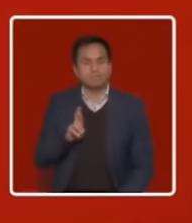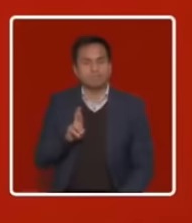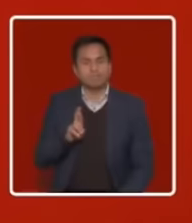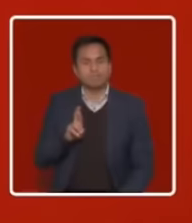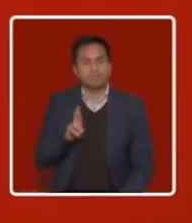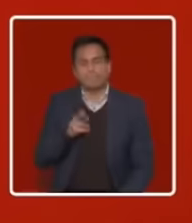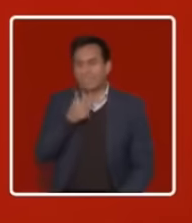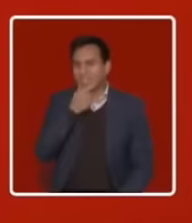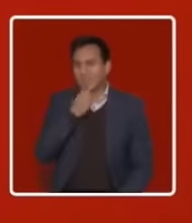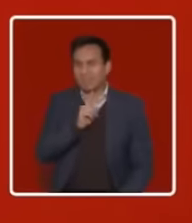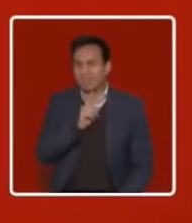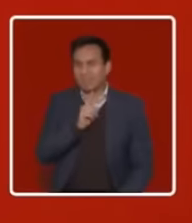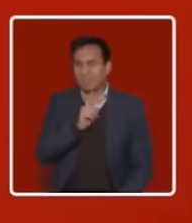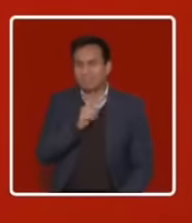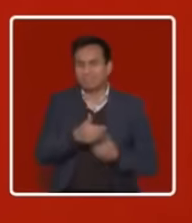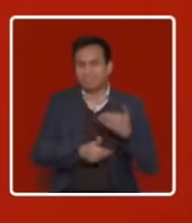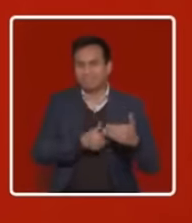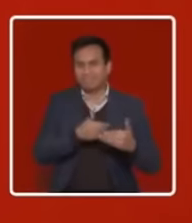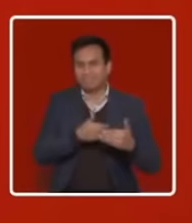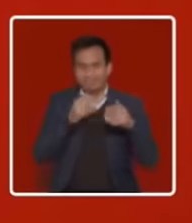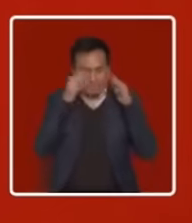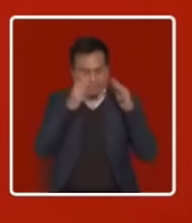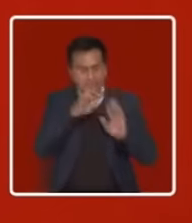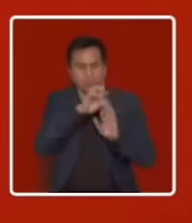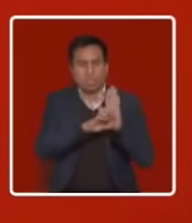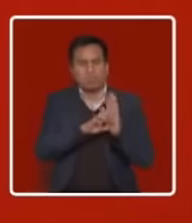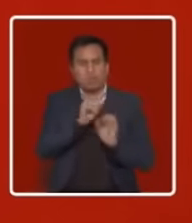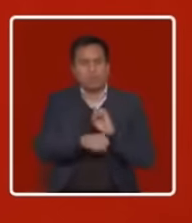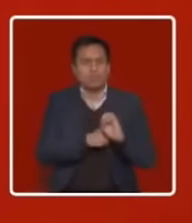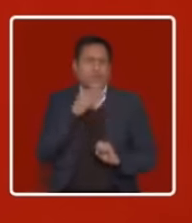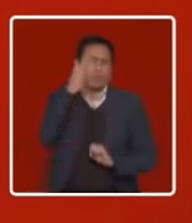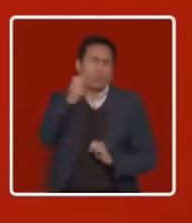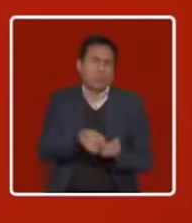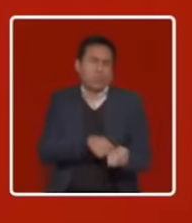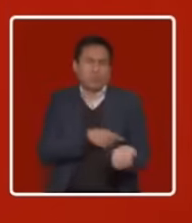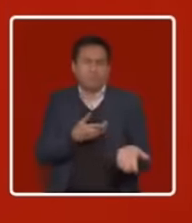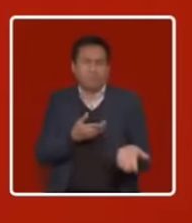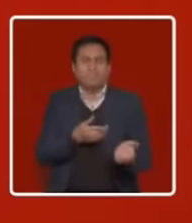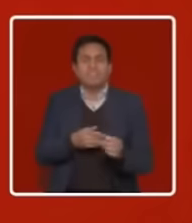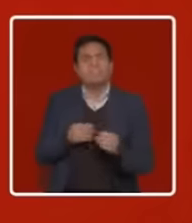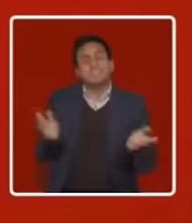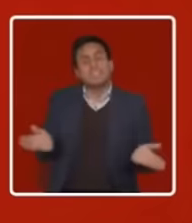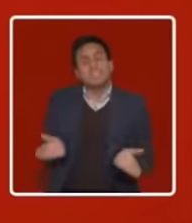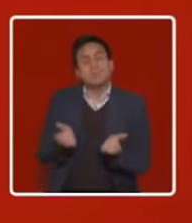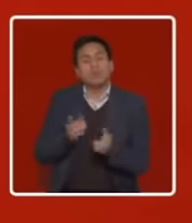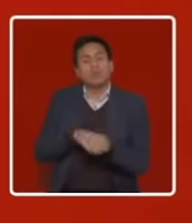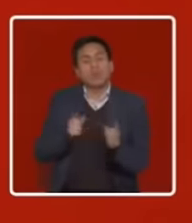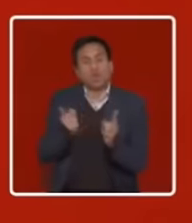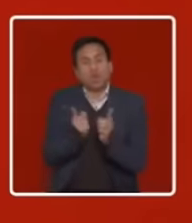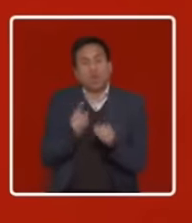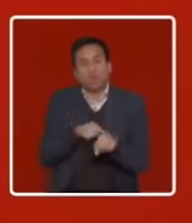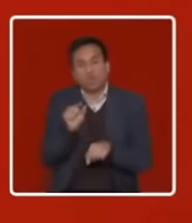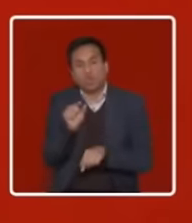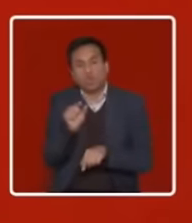no resulta fácil empeñarse en estos proyectos de largo plazo. Los incentivos de periodos tan cortos